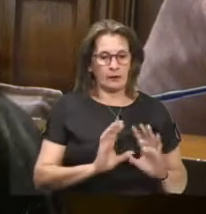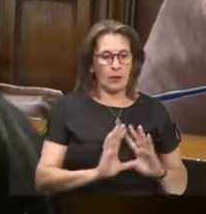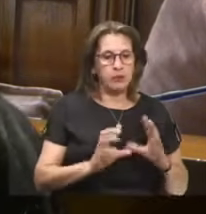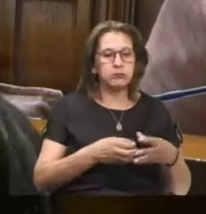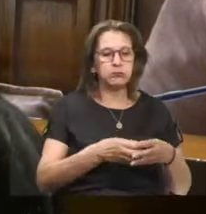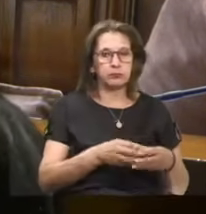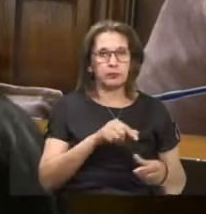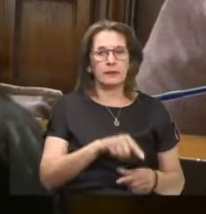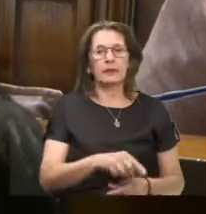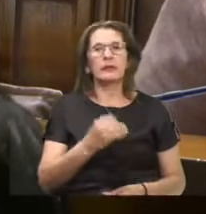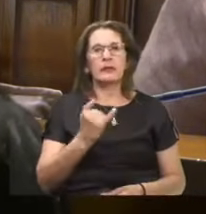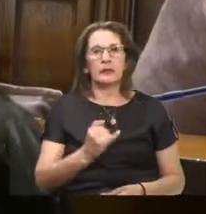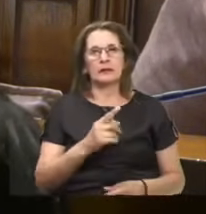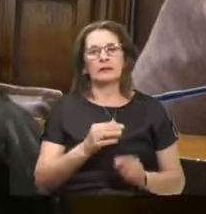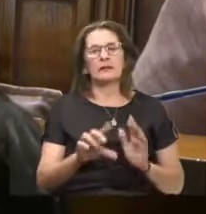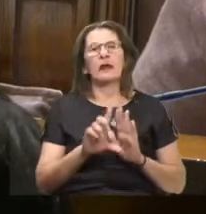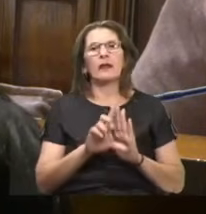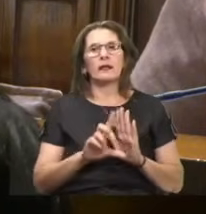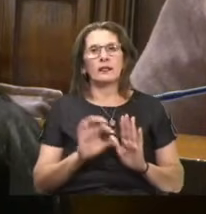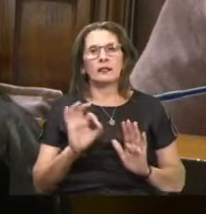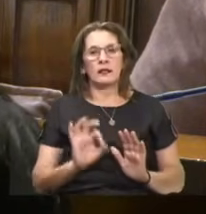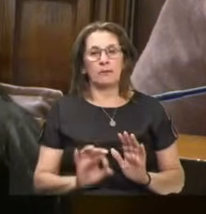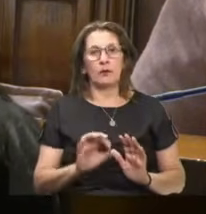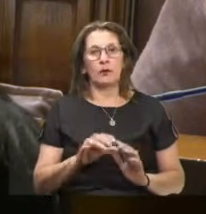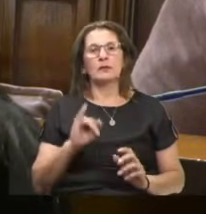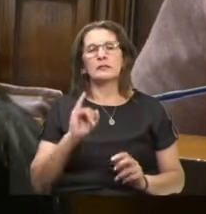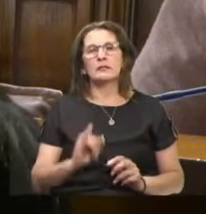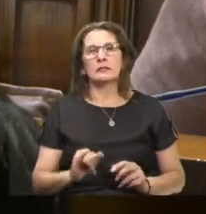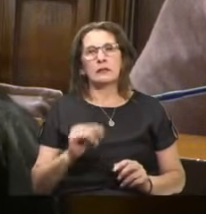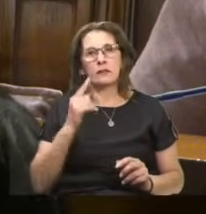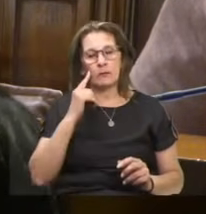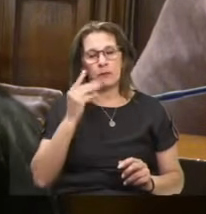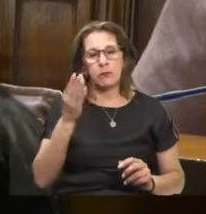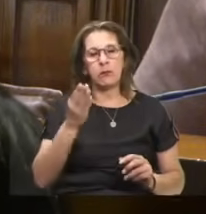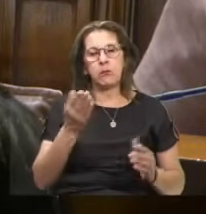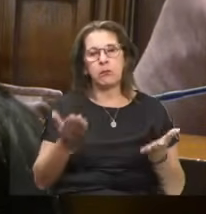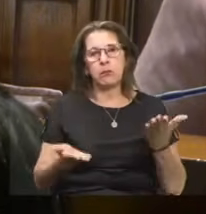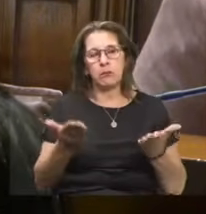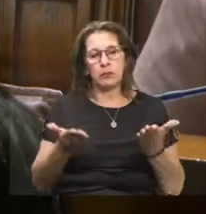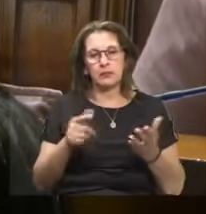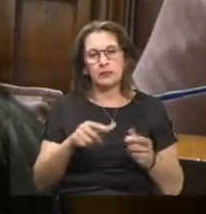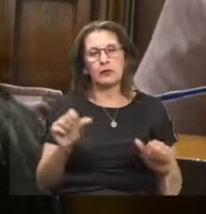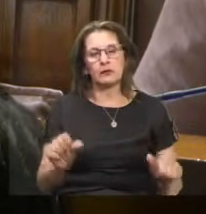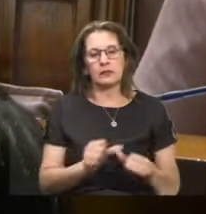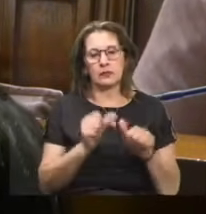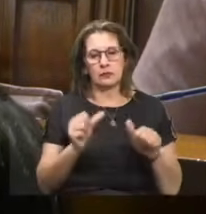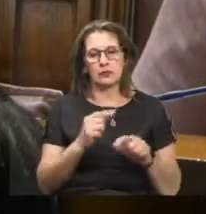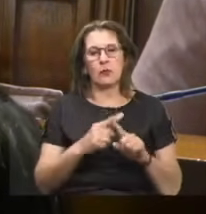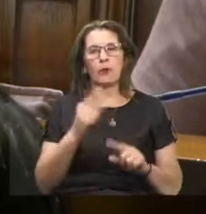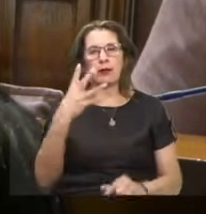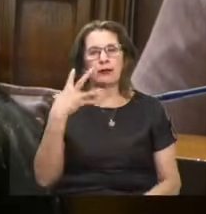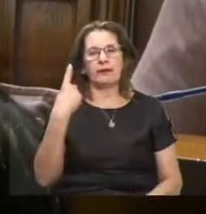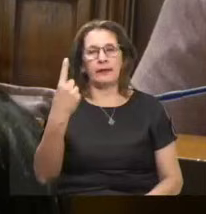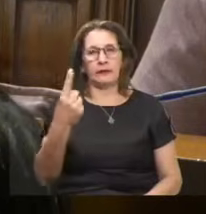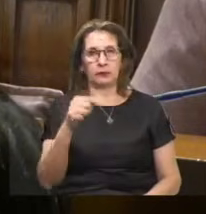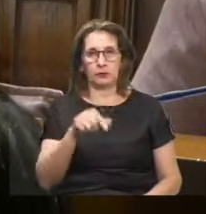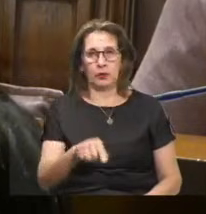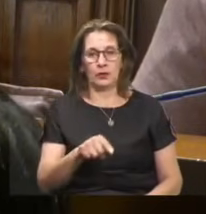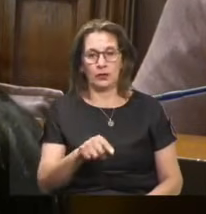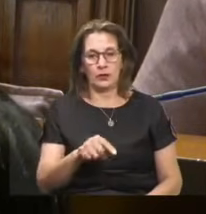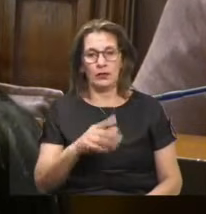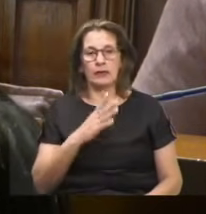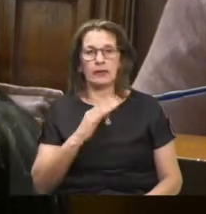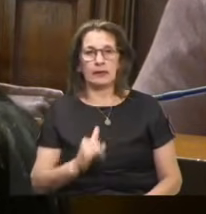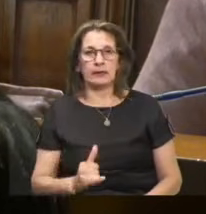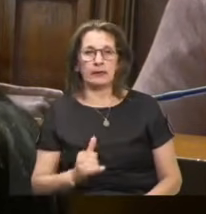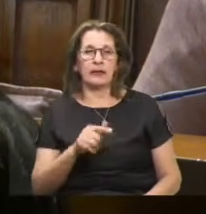el acto será ilegítimo si la proposición fue realizada por el director en infracción o